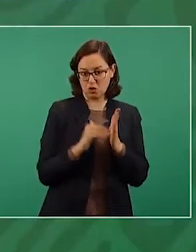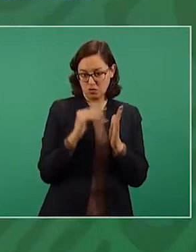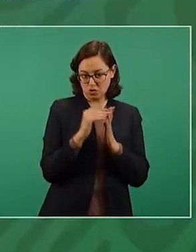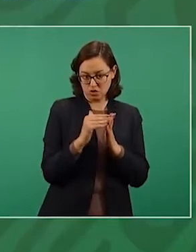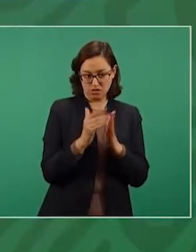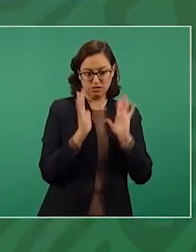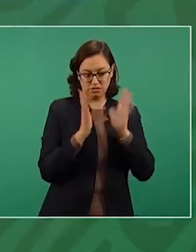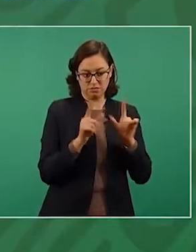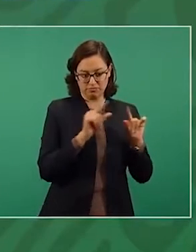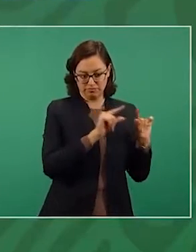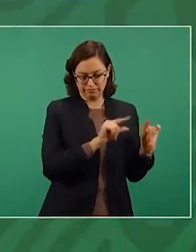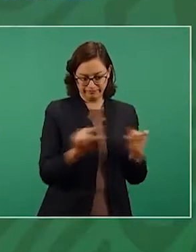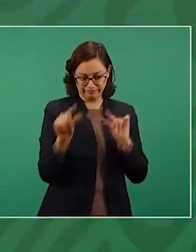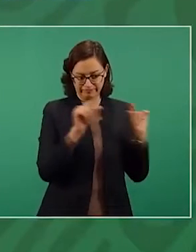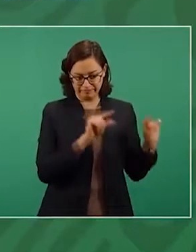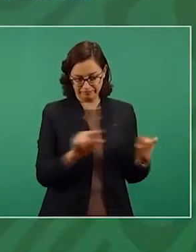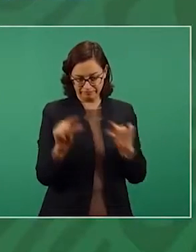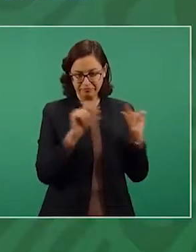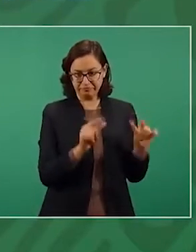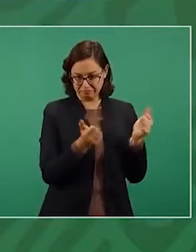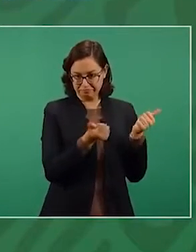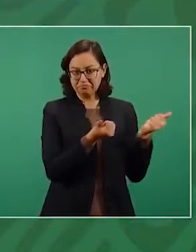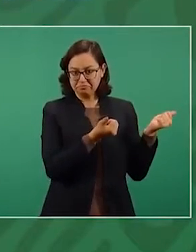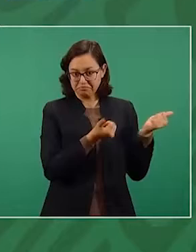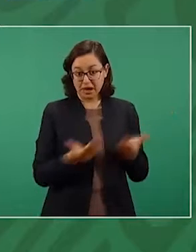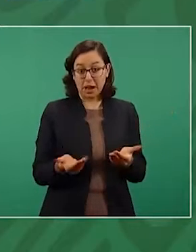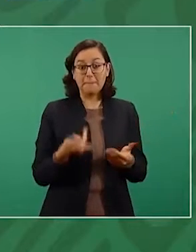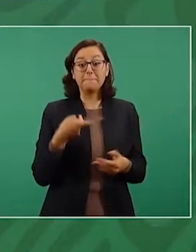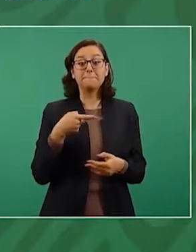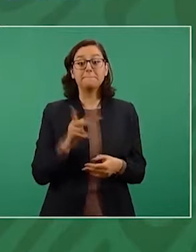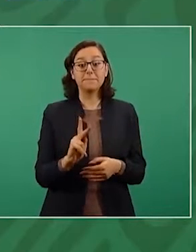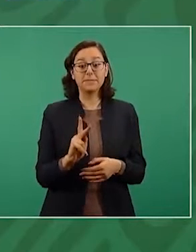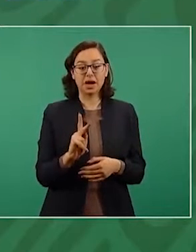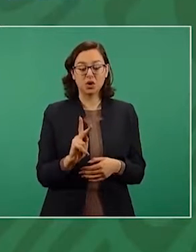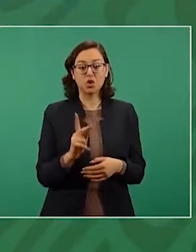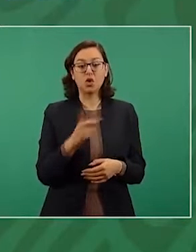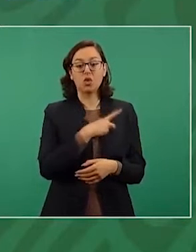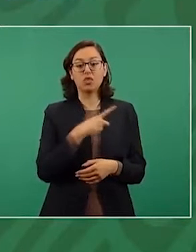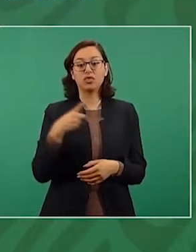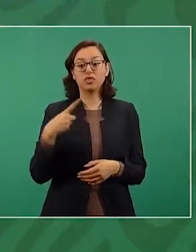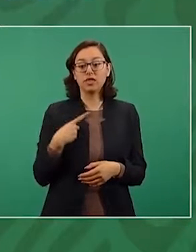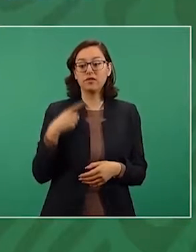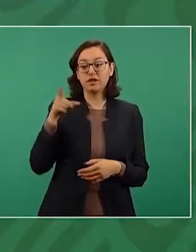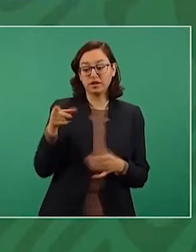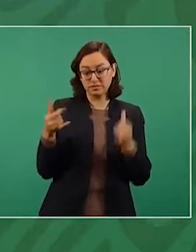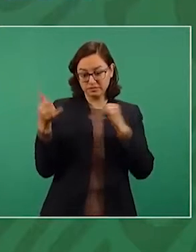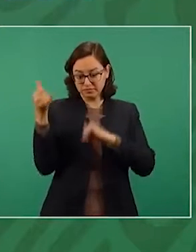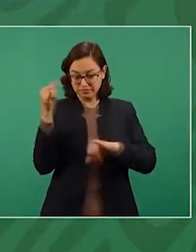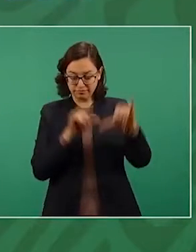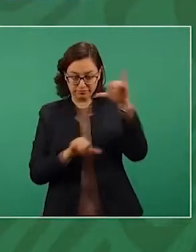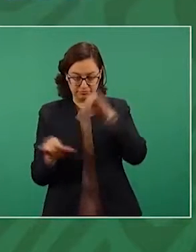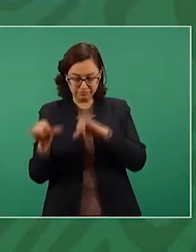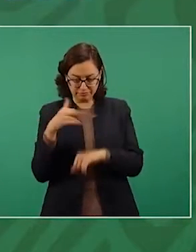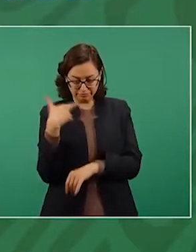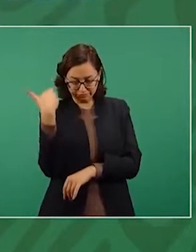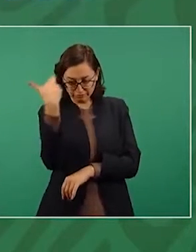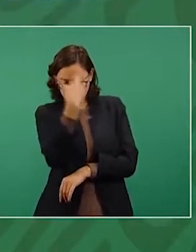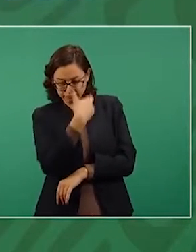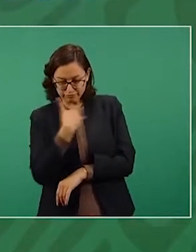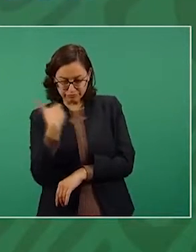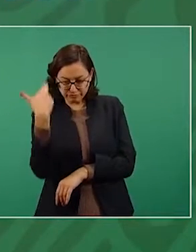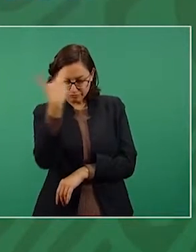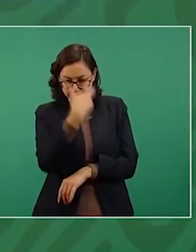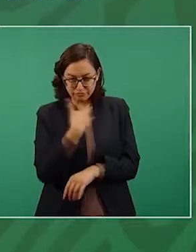se tiene que hacer un proceso de supervisión por parte del CAYAC, su laboratorio mexicano de referencia que